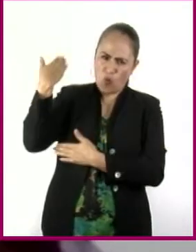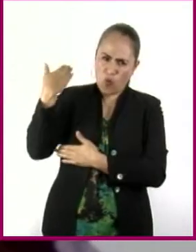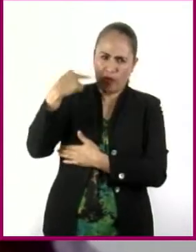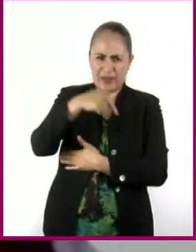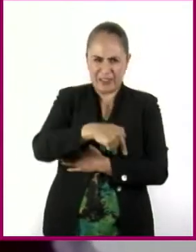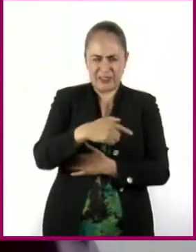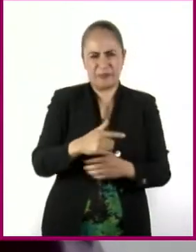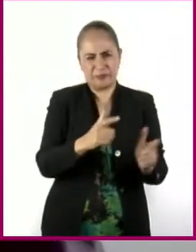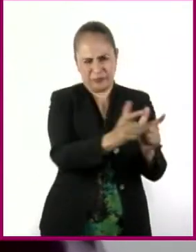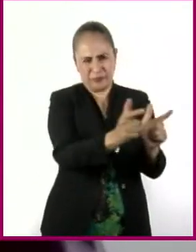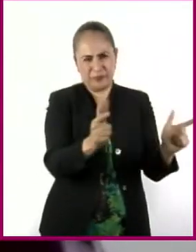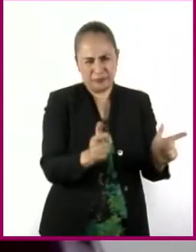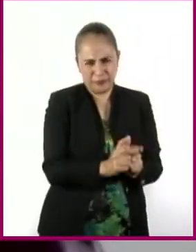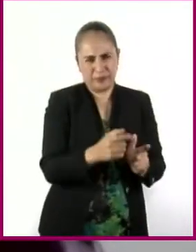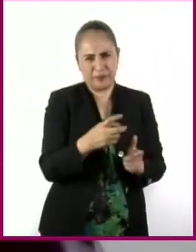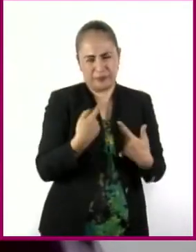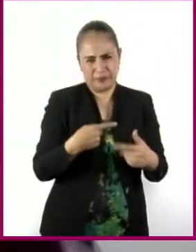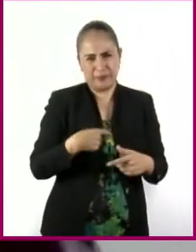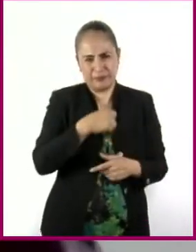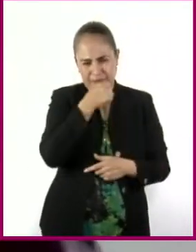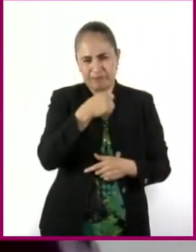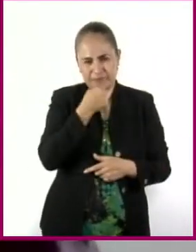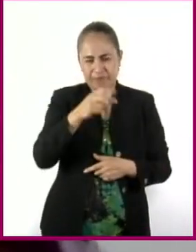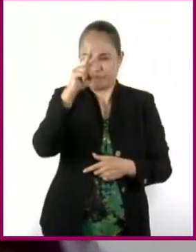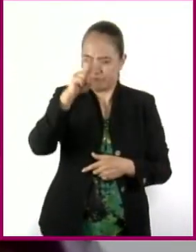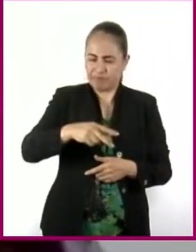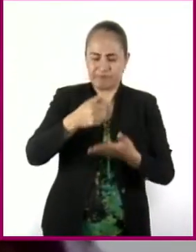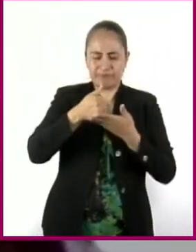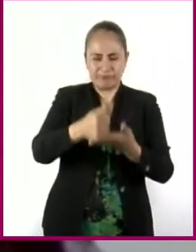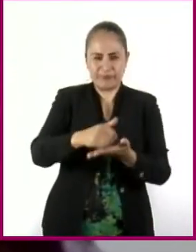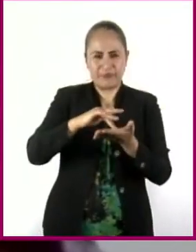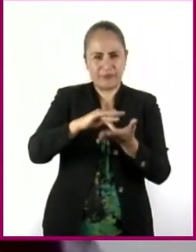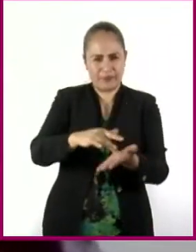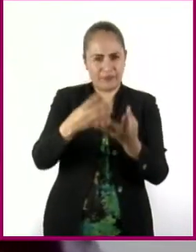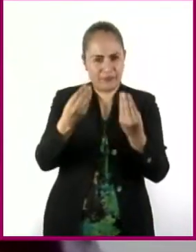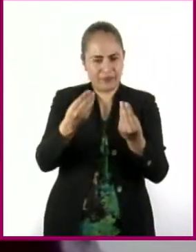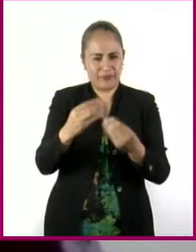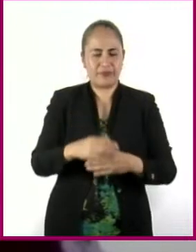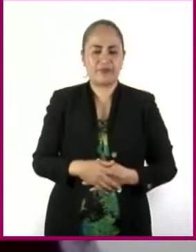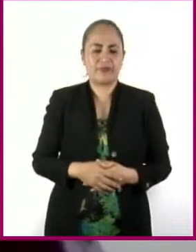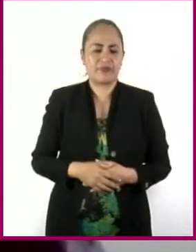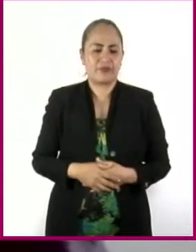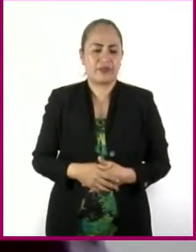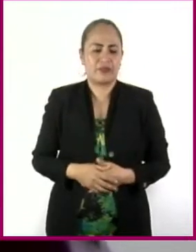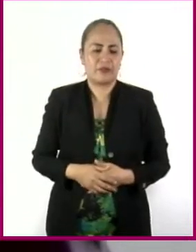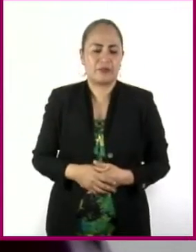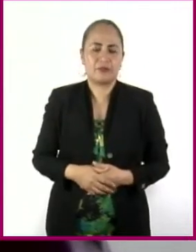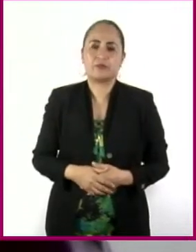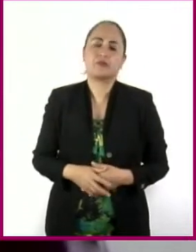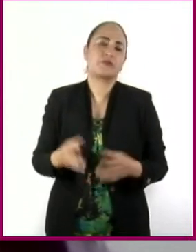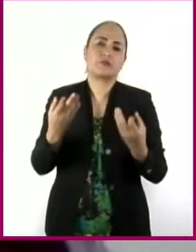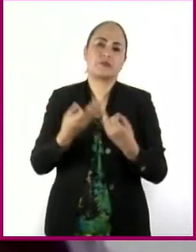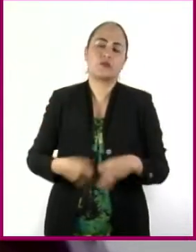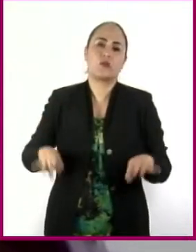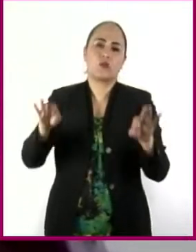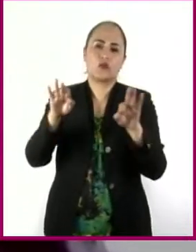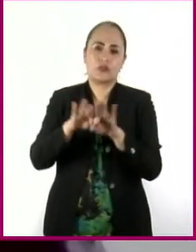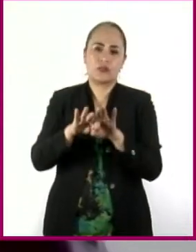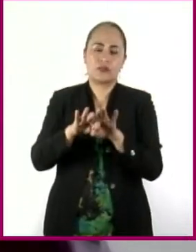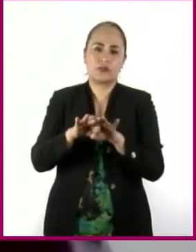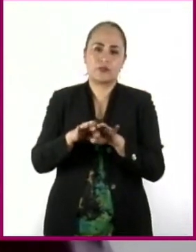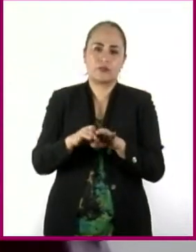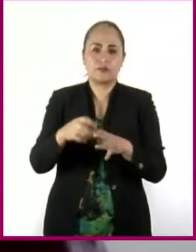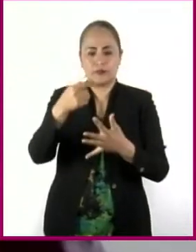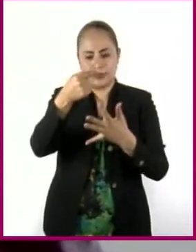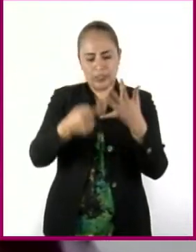grupo de población para con nuestra sociedad en general. Y bueno, pues es importante hablar de